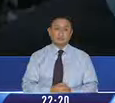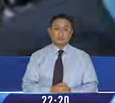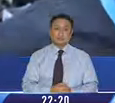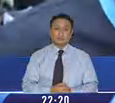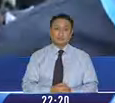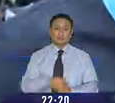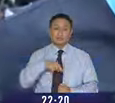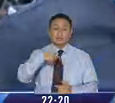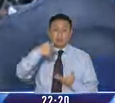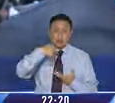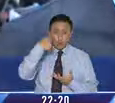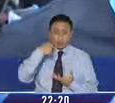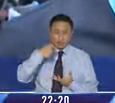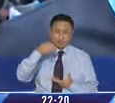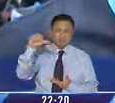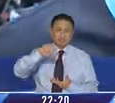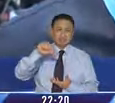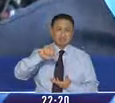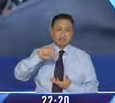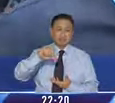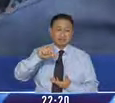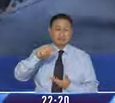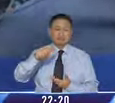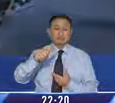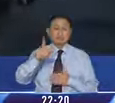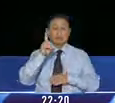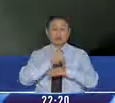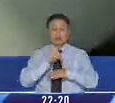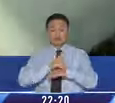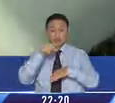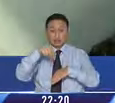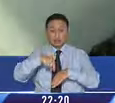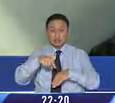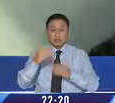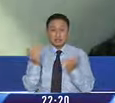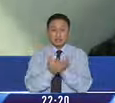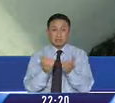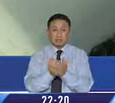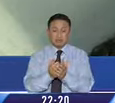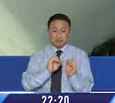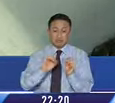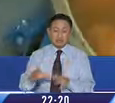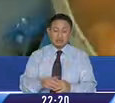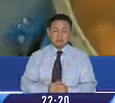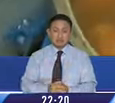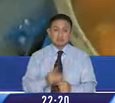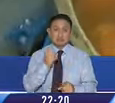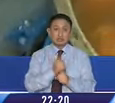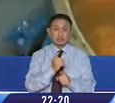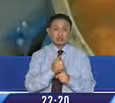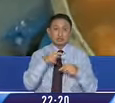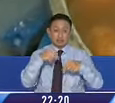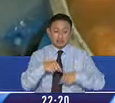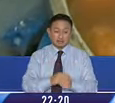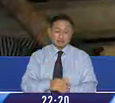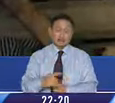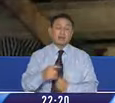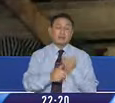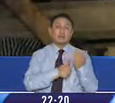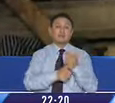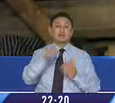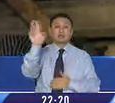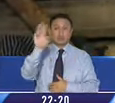de alimentación, no había profesionales de salud, había mal gestión de desechos, por lo cual se procedió a ofertarles el Ministerio de Salud Pública